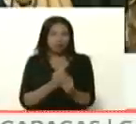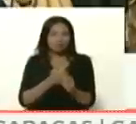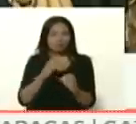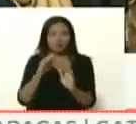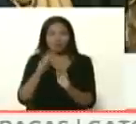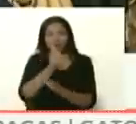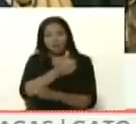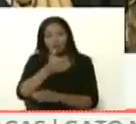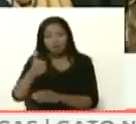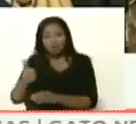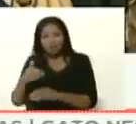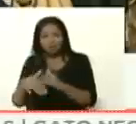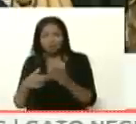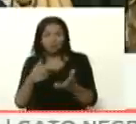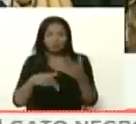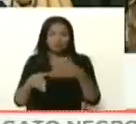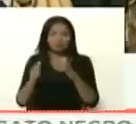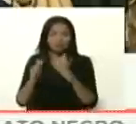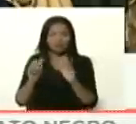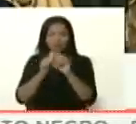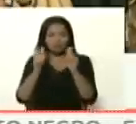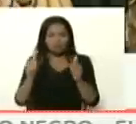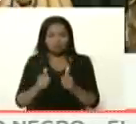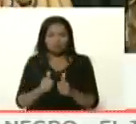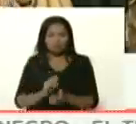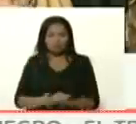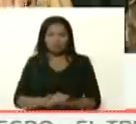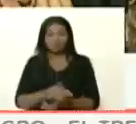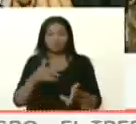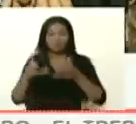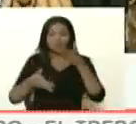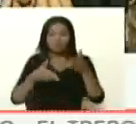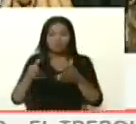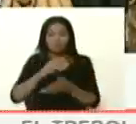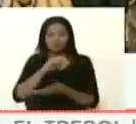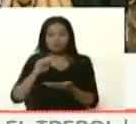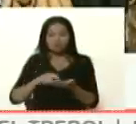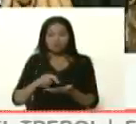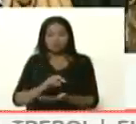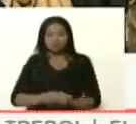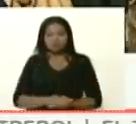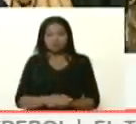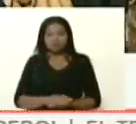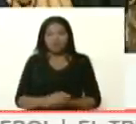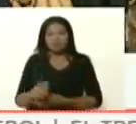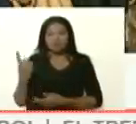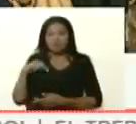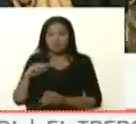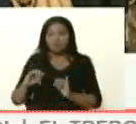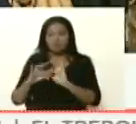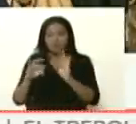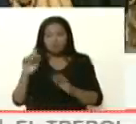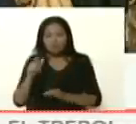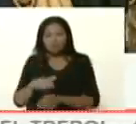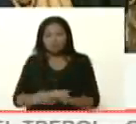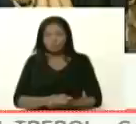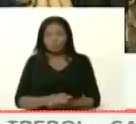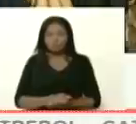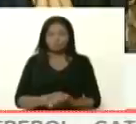pasos para la construcción del sistema ferroviario nacional. Tenemos la materia prima